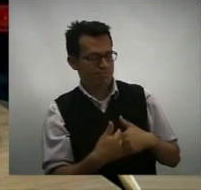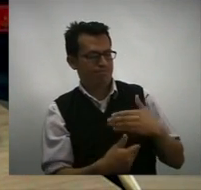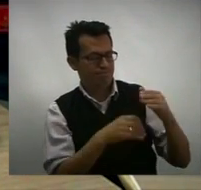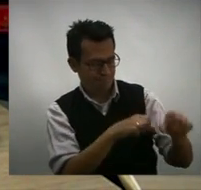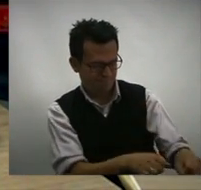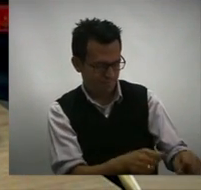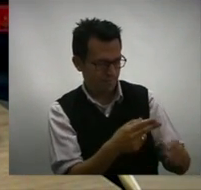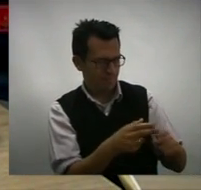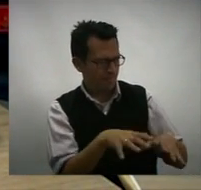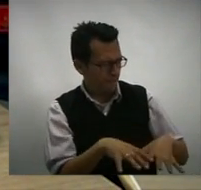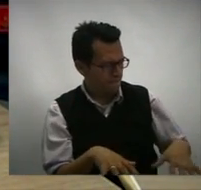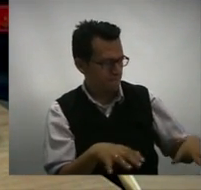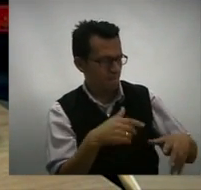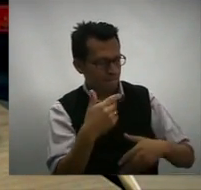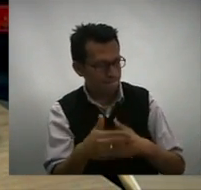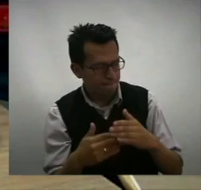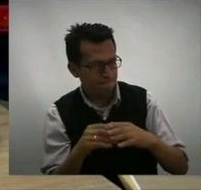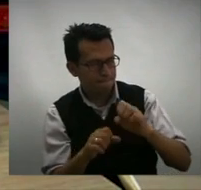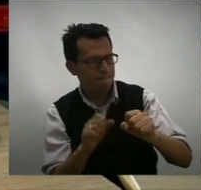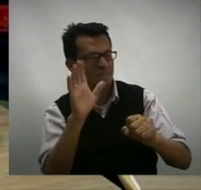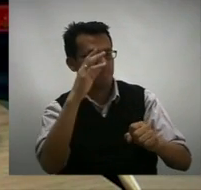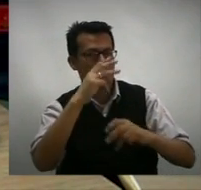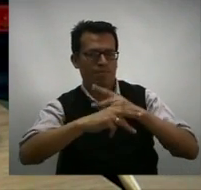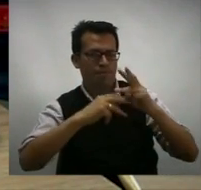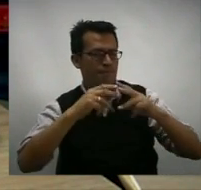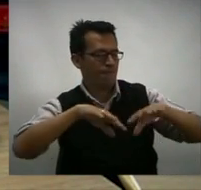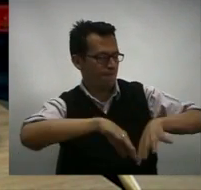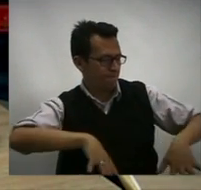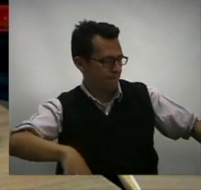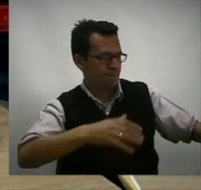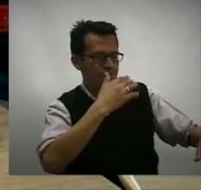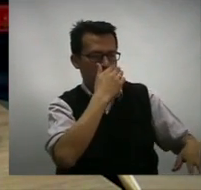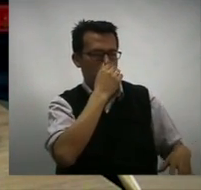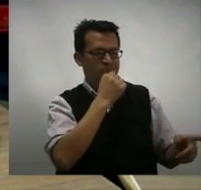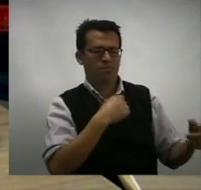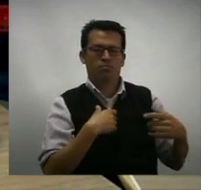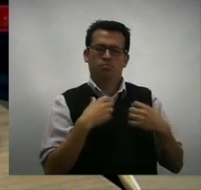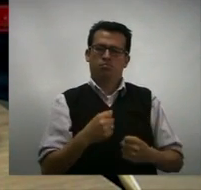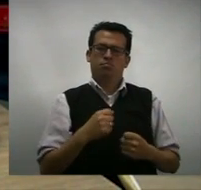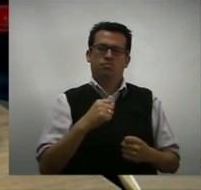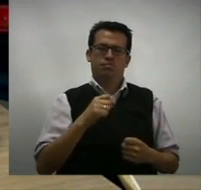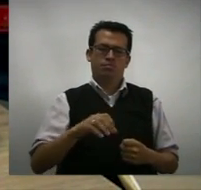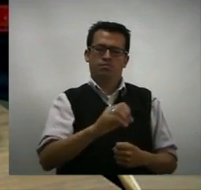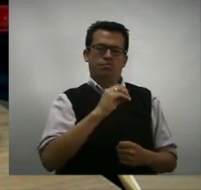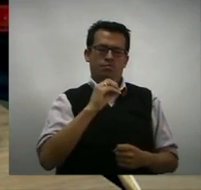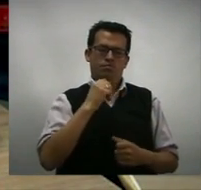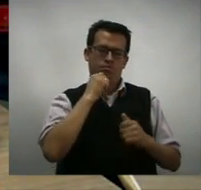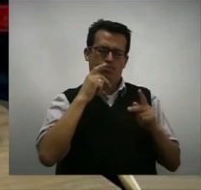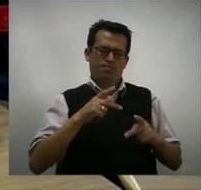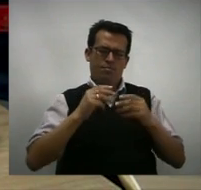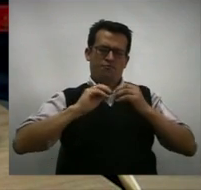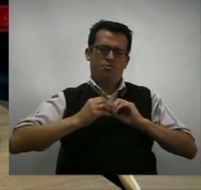combate por desencantar al mundo, liberar a los hombres del miedo y constituirlos en señores, una superación de las antiguas formas de